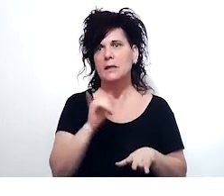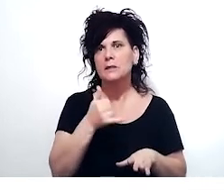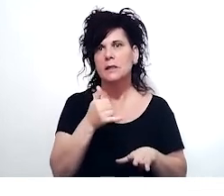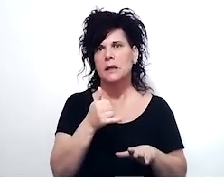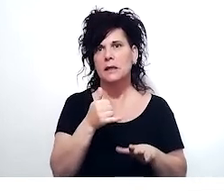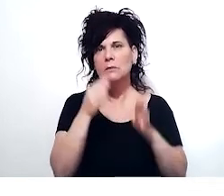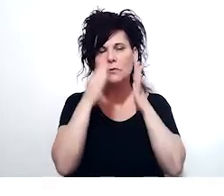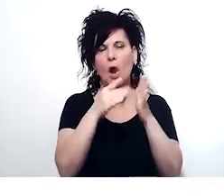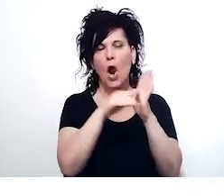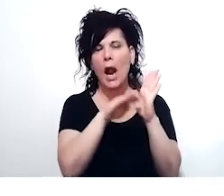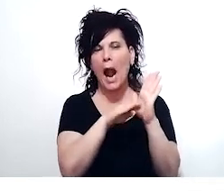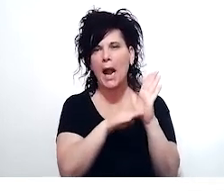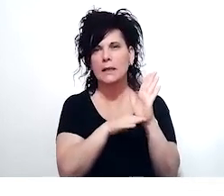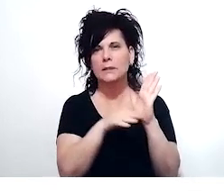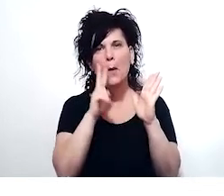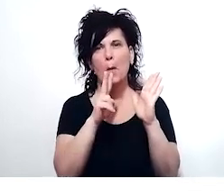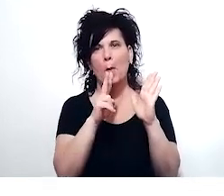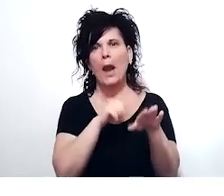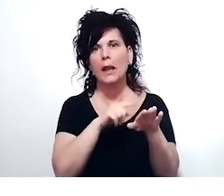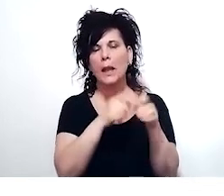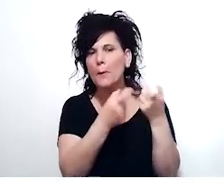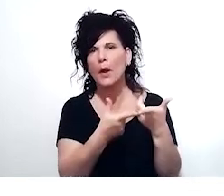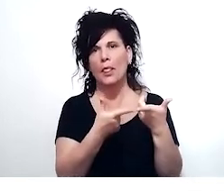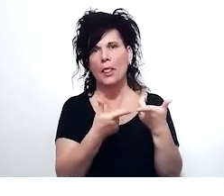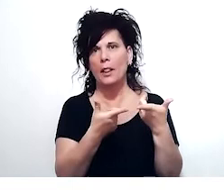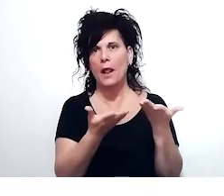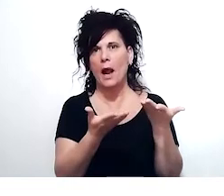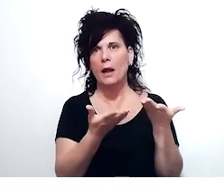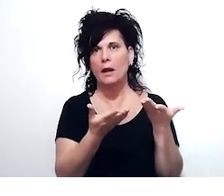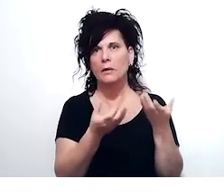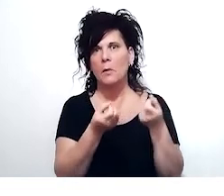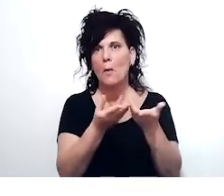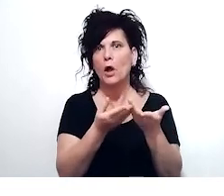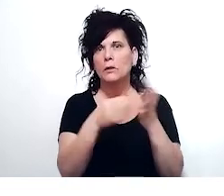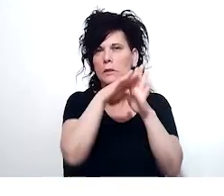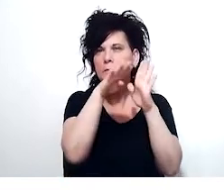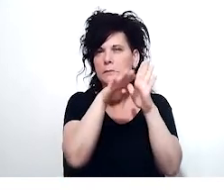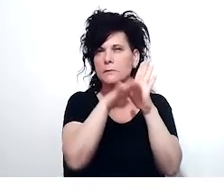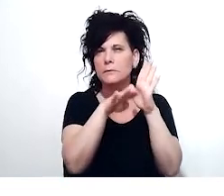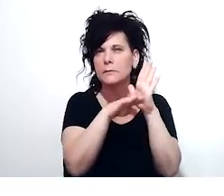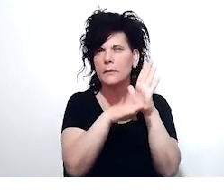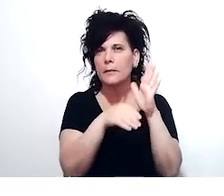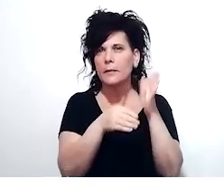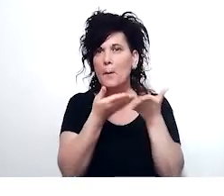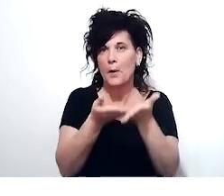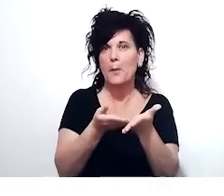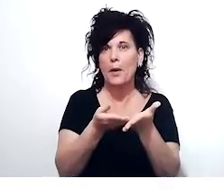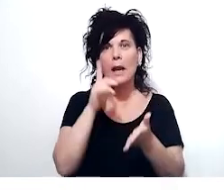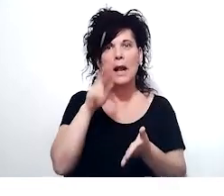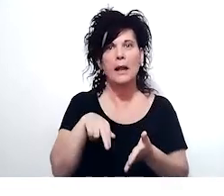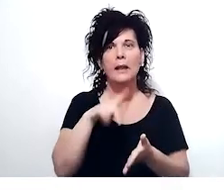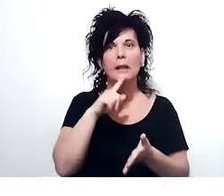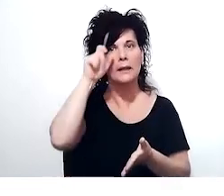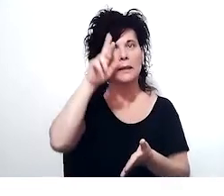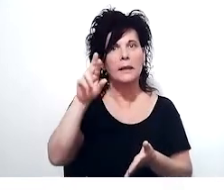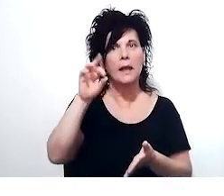que dedicarse, pero también una buena parte, lo mismo que en la seguridad, cuando les mostré esa lista de chequeos que proponía